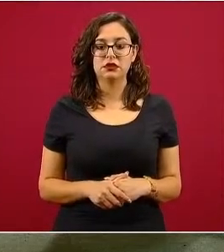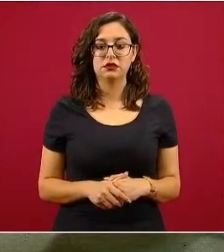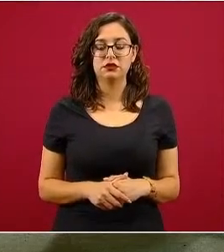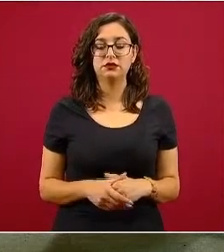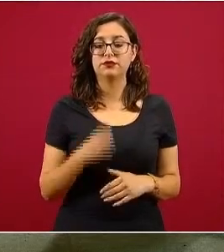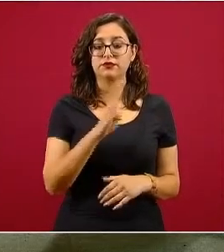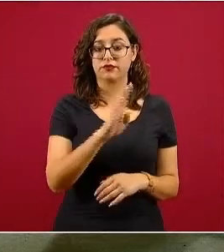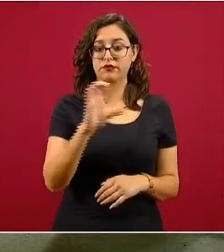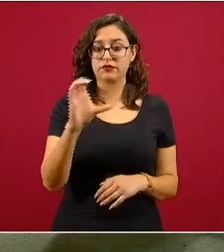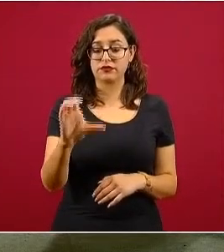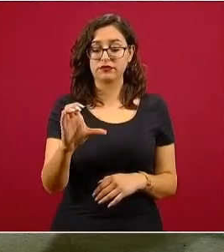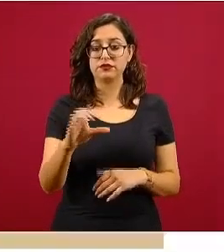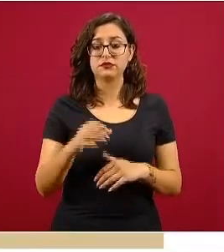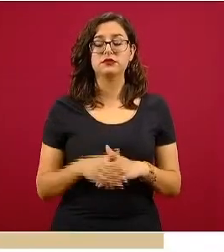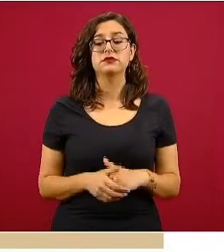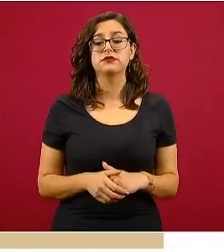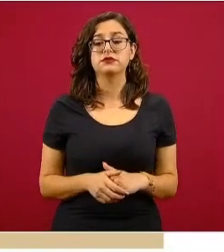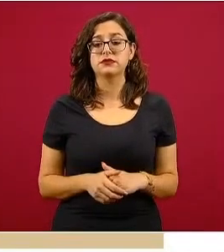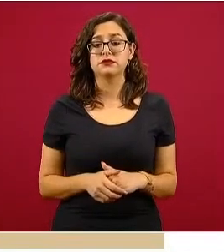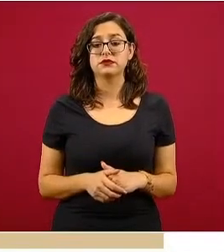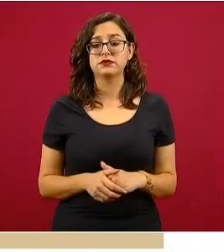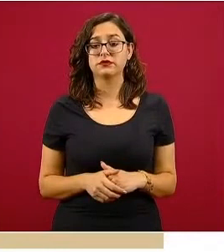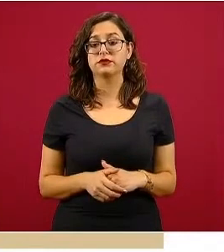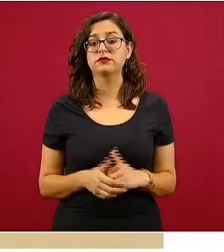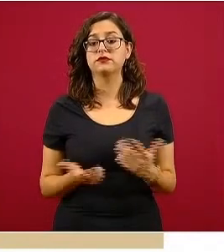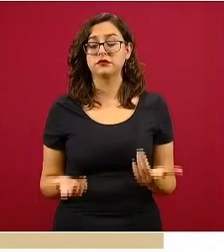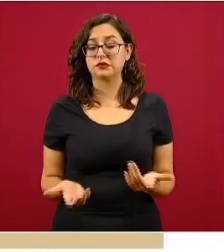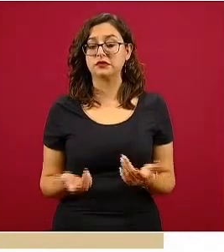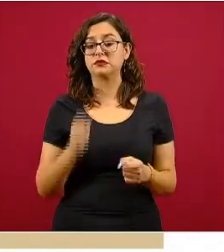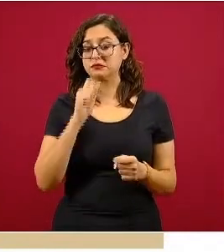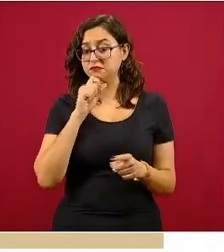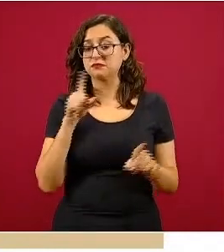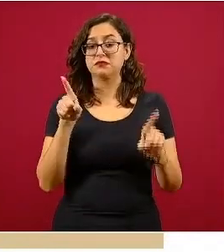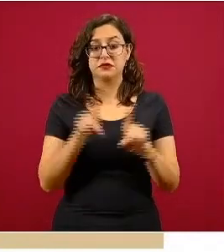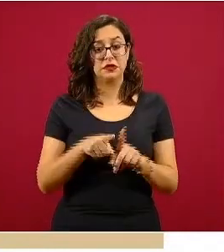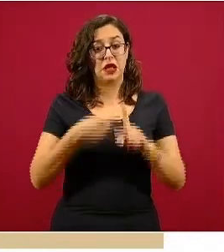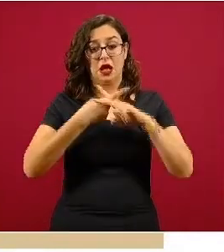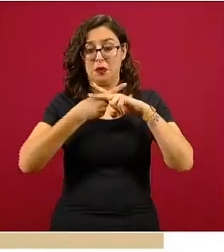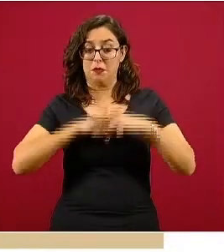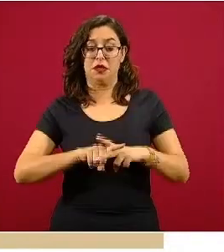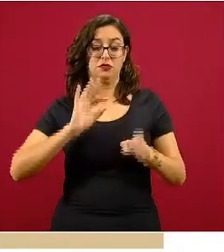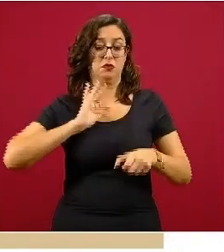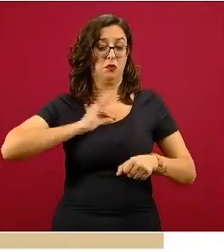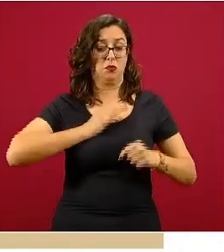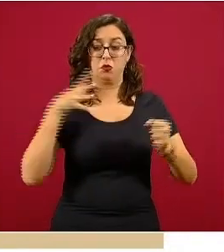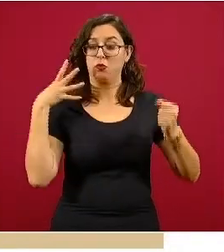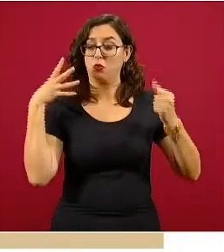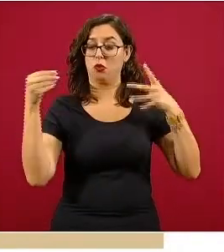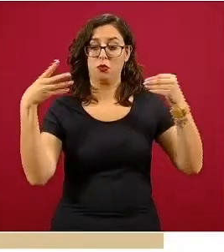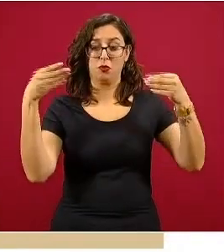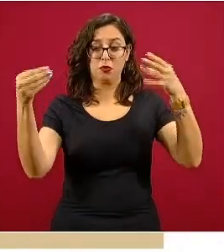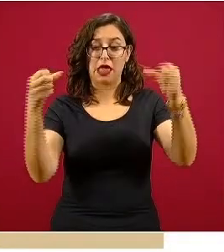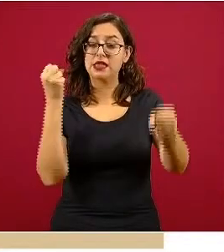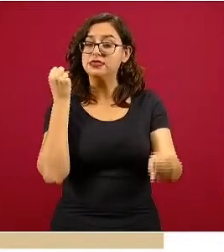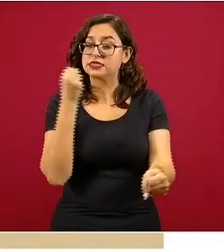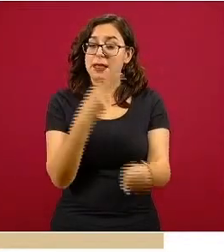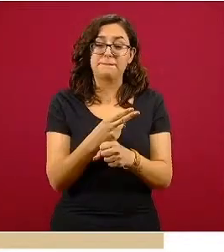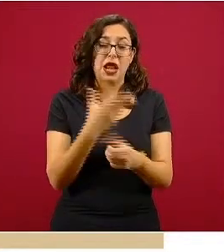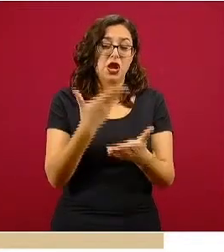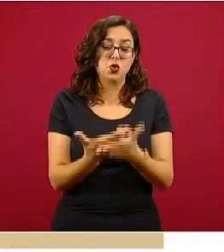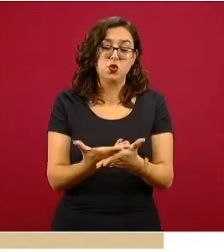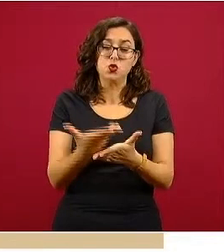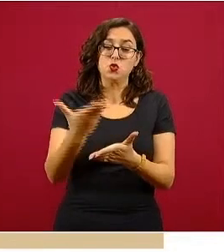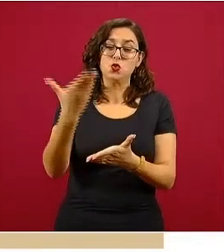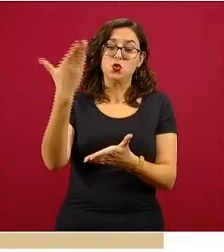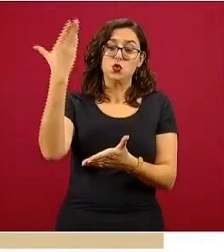Baja California es un estado que llegó de manera temprana, recordemos que fue de los primeros estados en iniciar con casos confirmados y por lo tanto